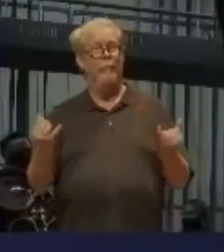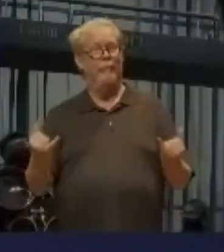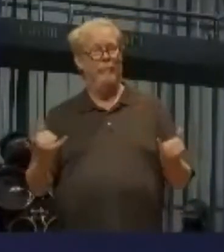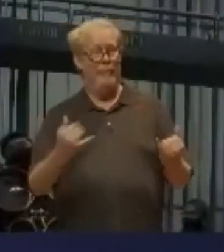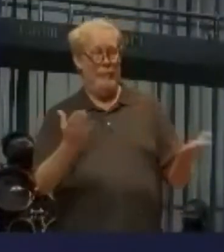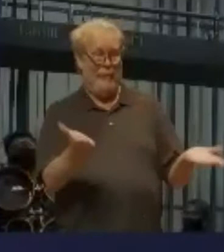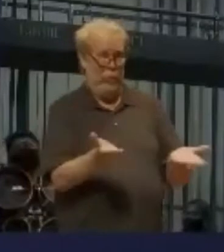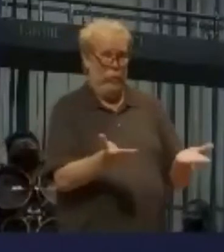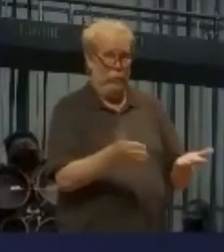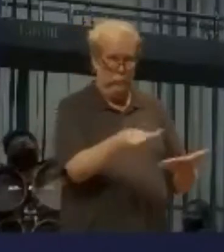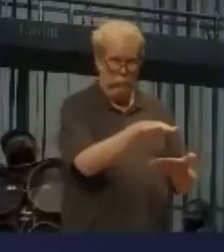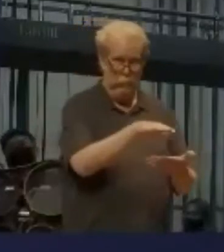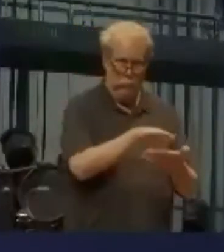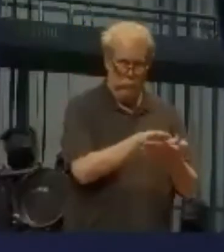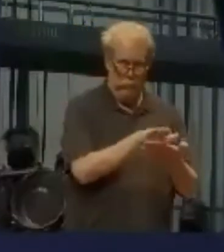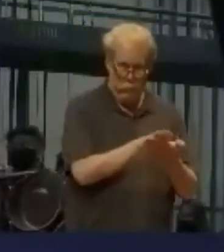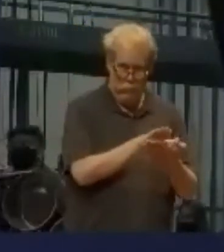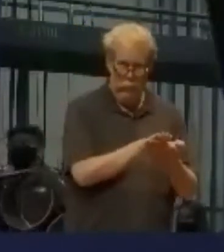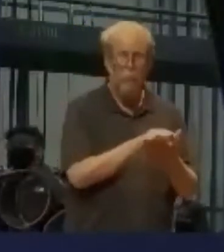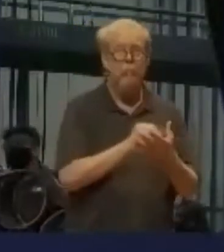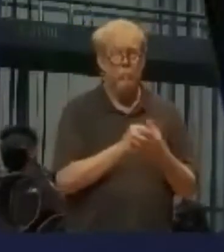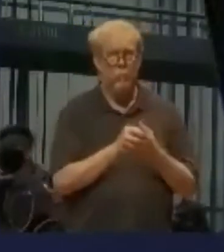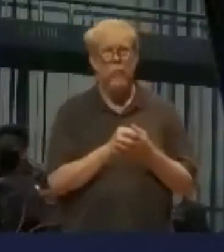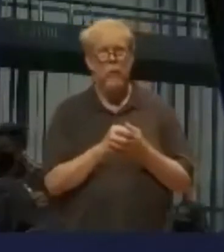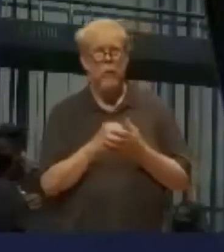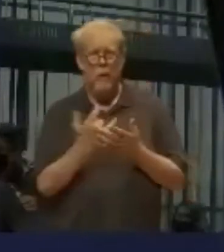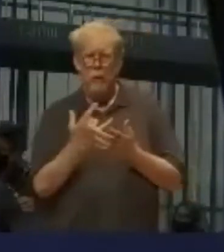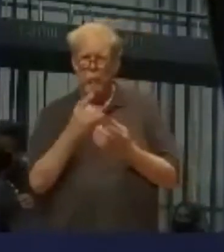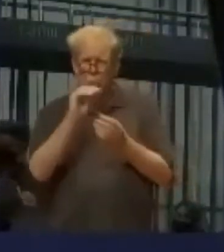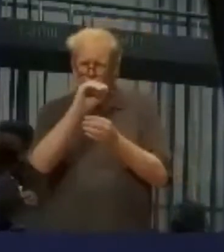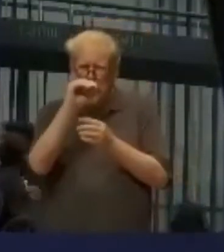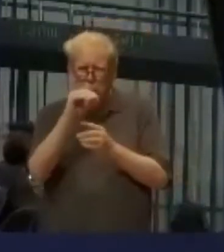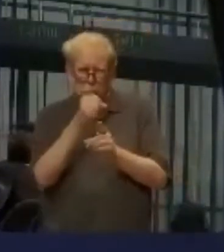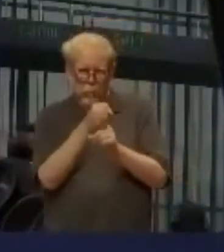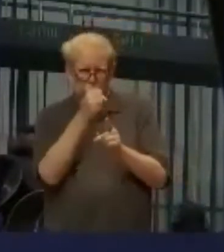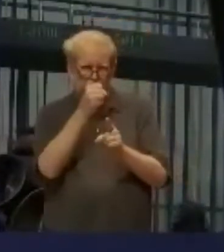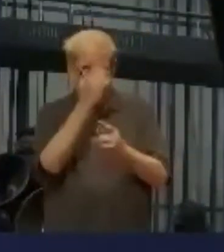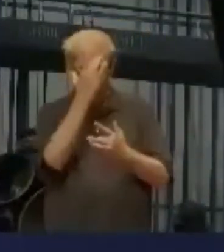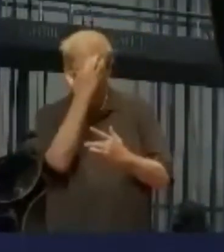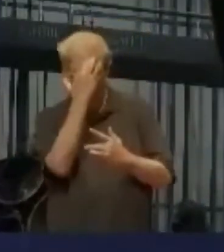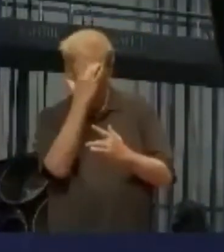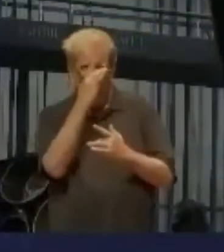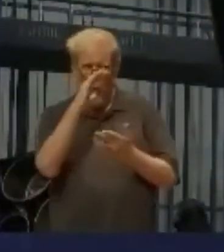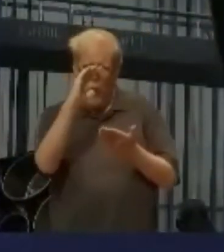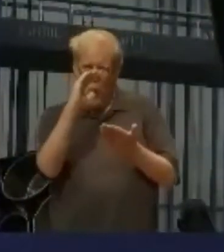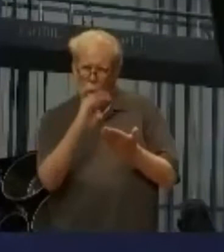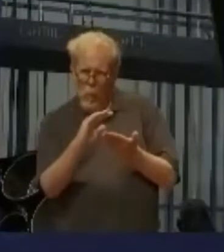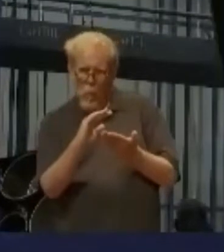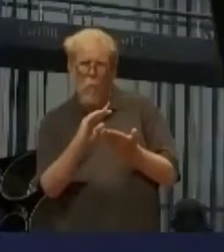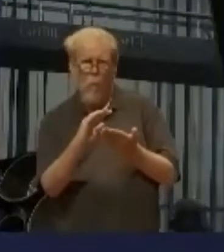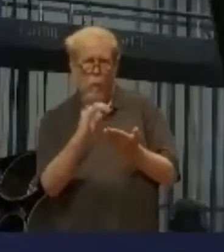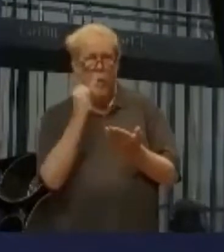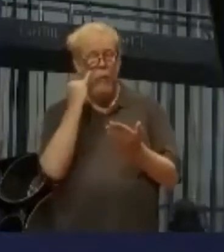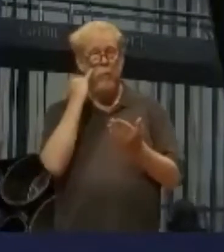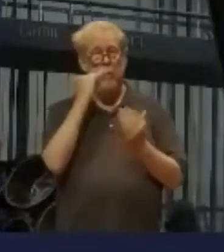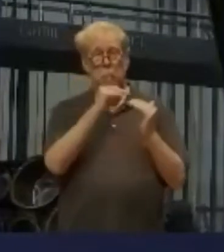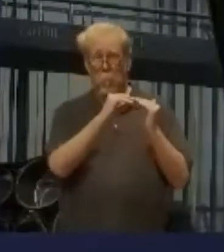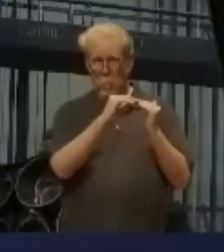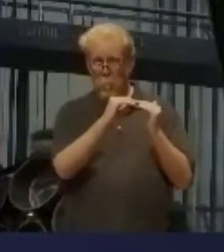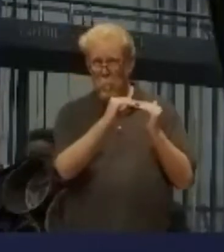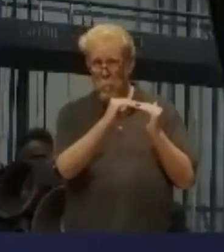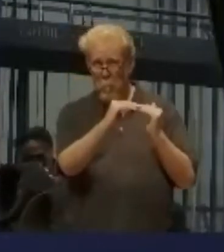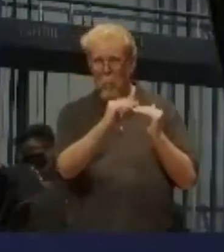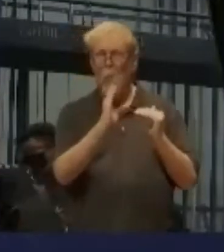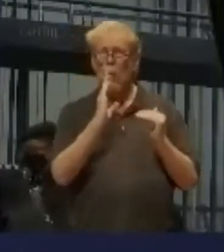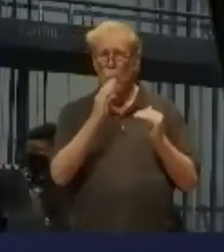los estudiantes y para los que vienen en persona. Las tasas de contagio de COVID están bajos en la comunidad y a medida de